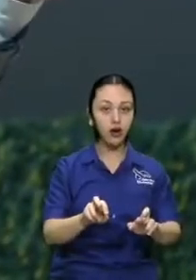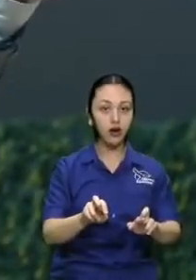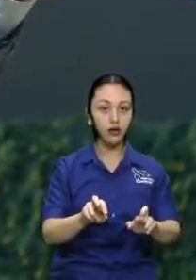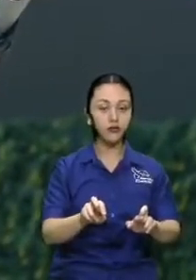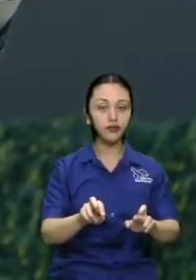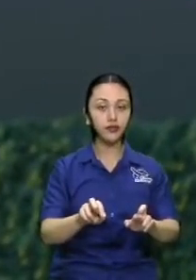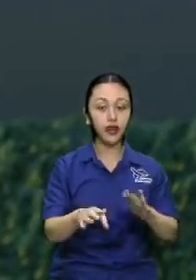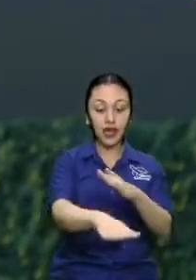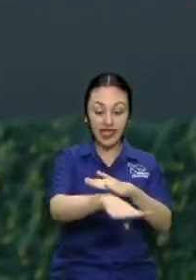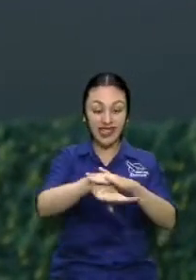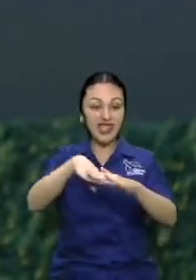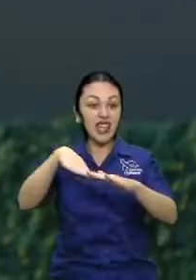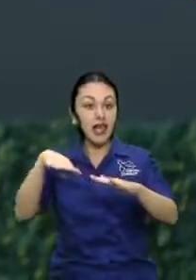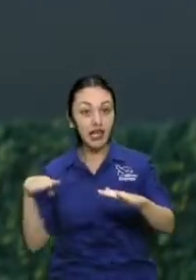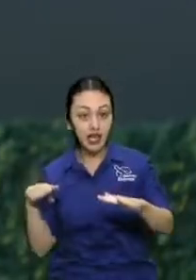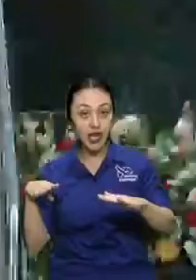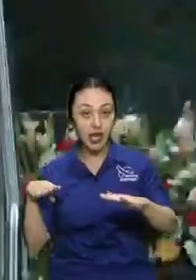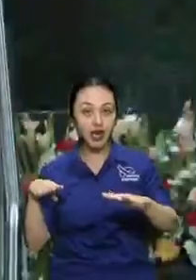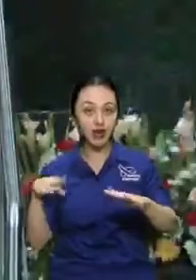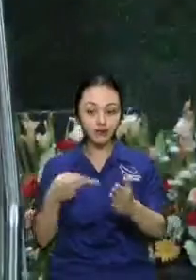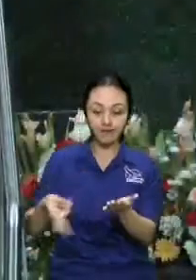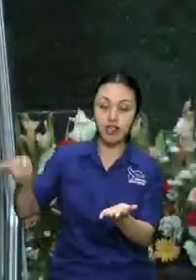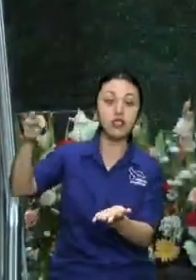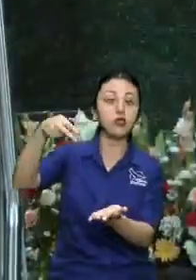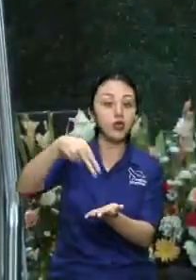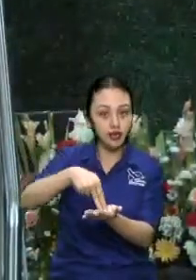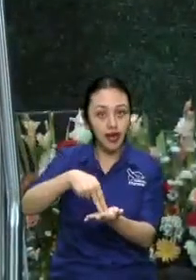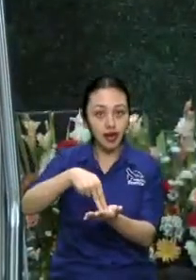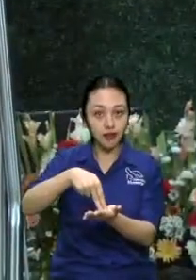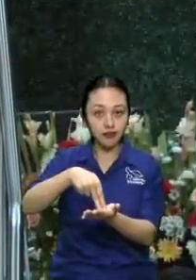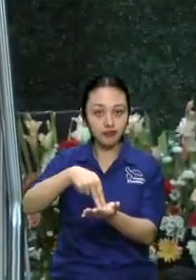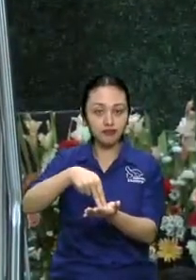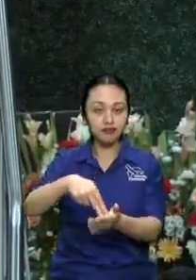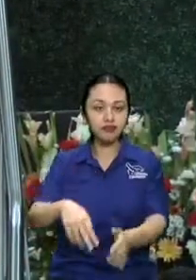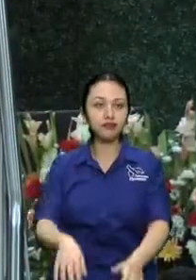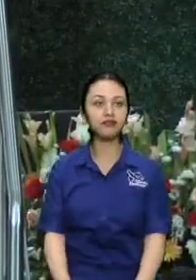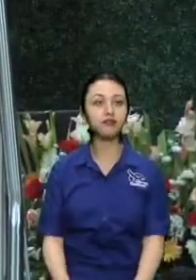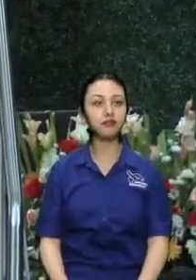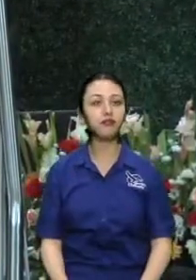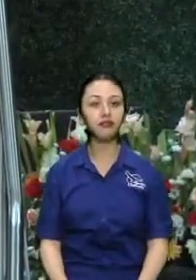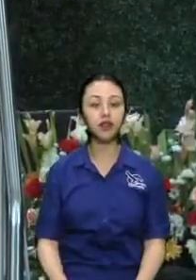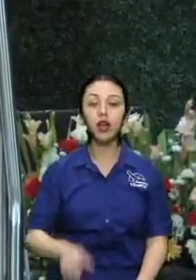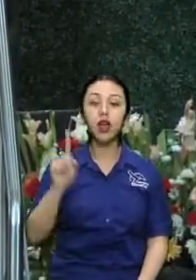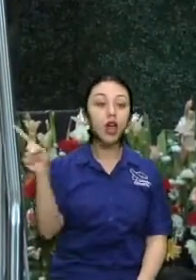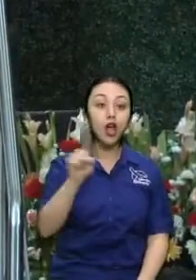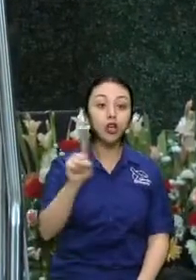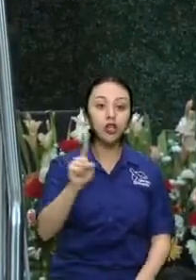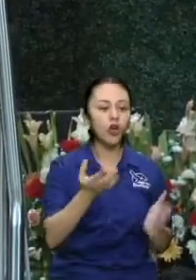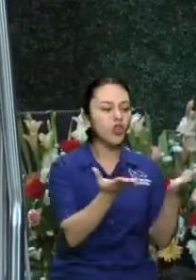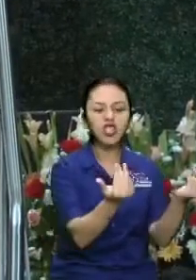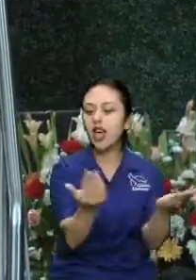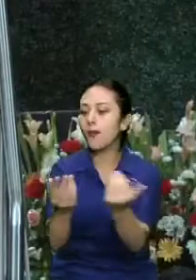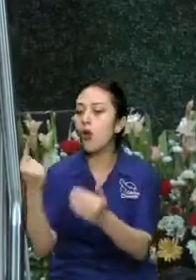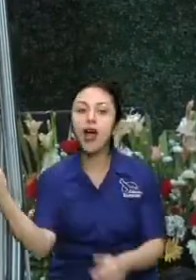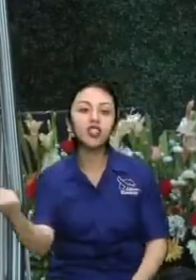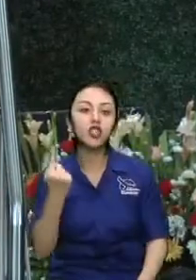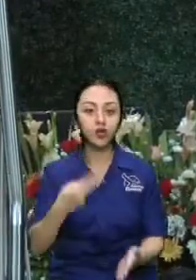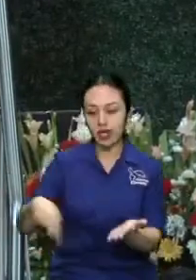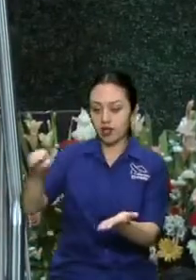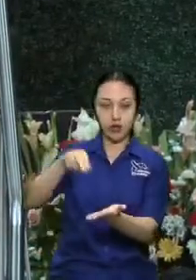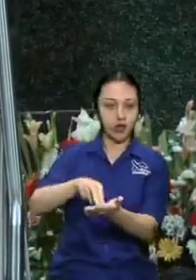hablaron, mano. No fue a vos. En lo que se averigua, salgamos. Si hasta la voz poderosa del Hijo de Dios, del autor de la